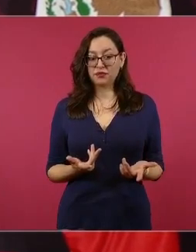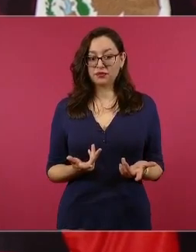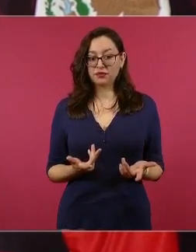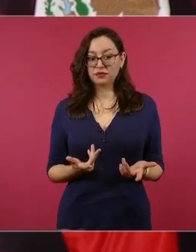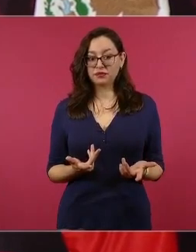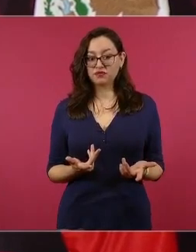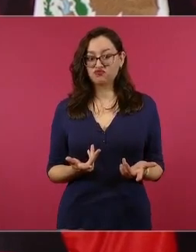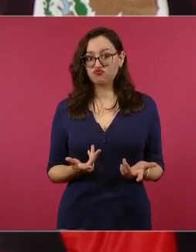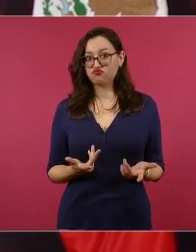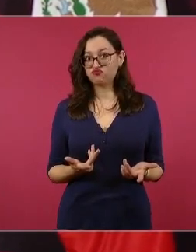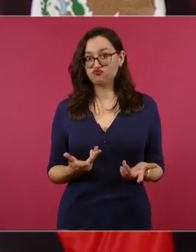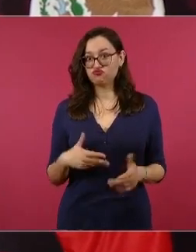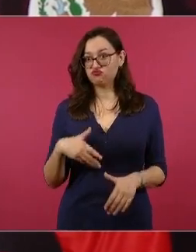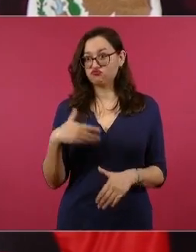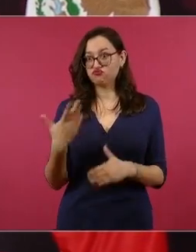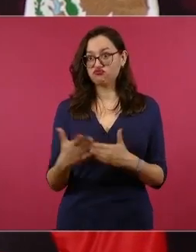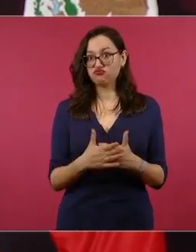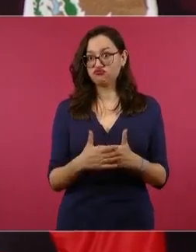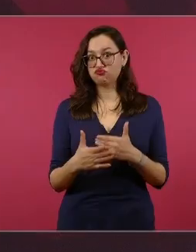a más tardar